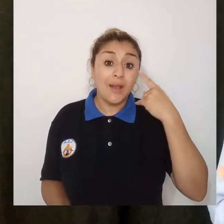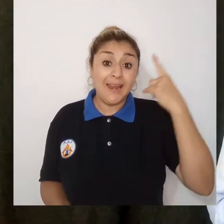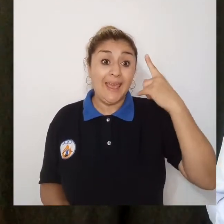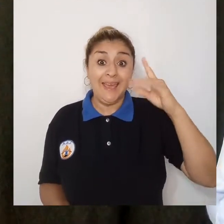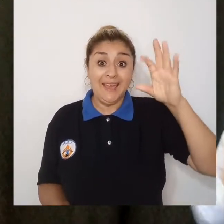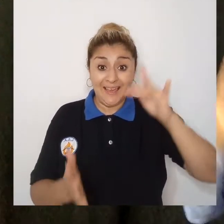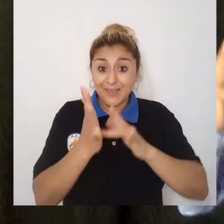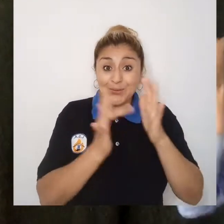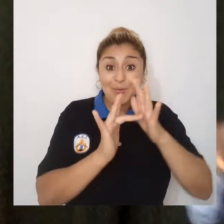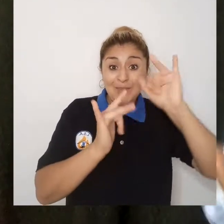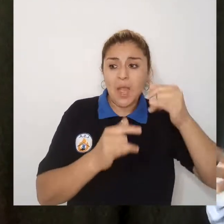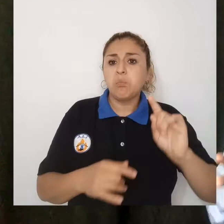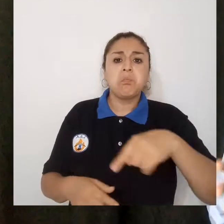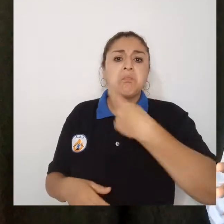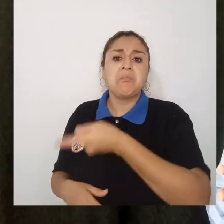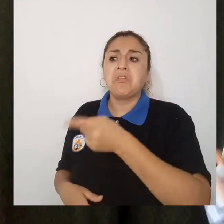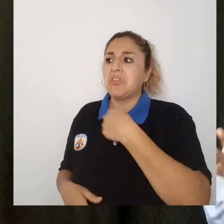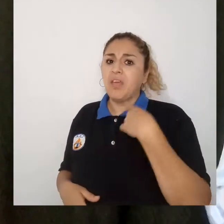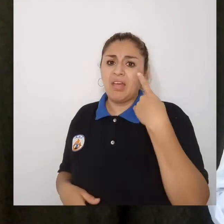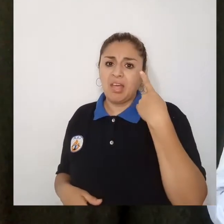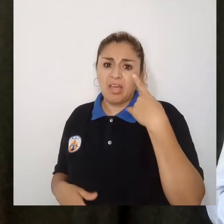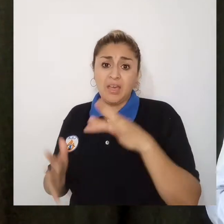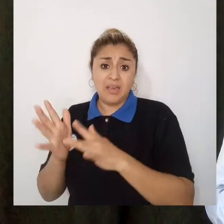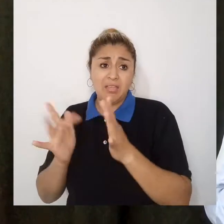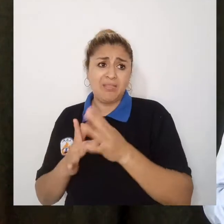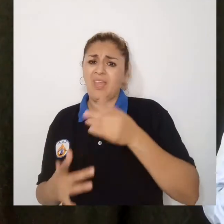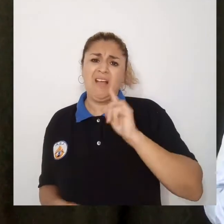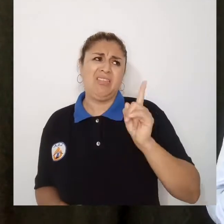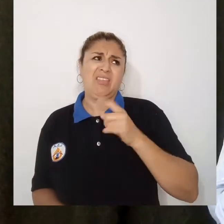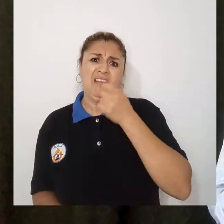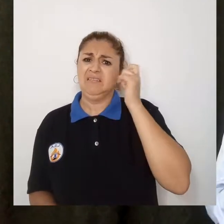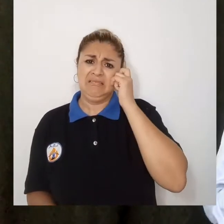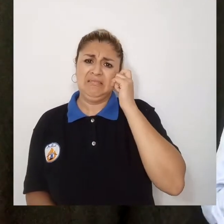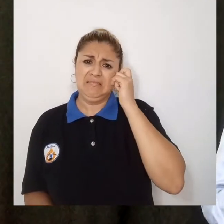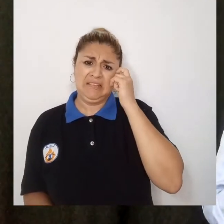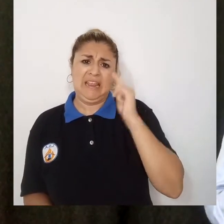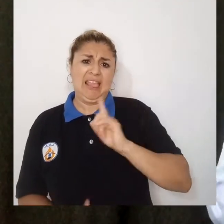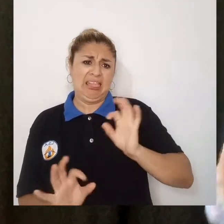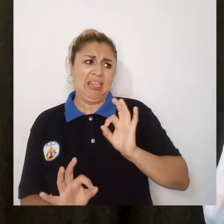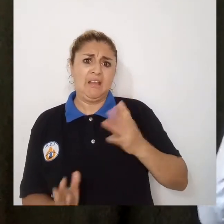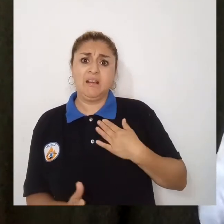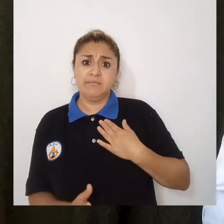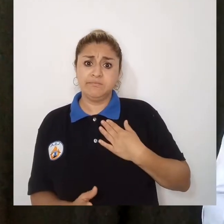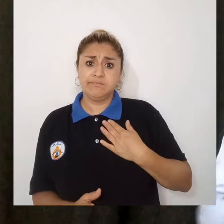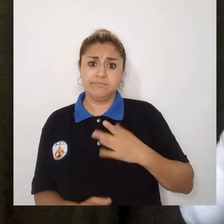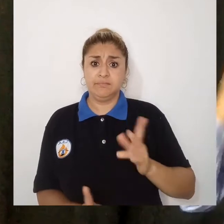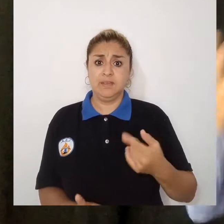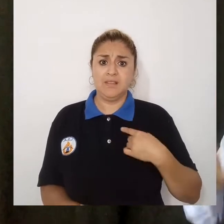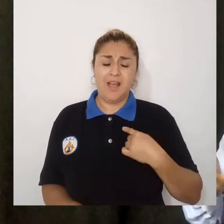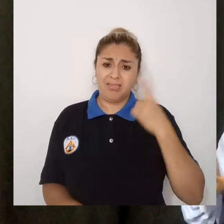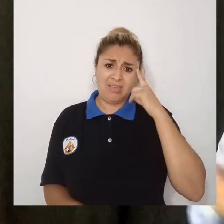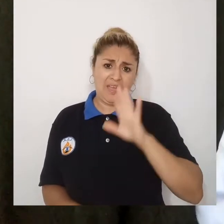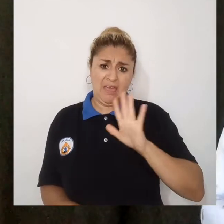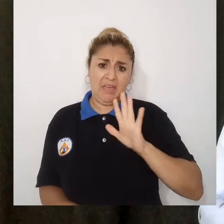que no entiende la necesidad de compartir pero los que creen todos los que habían creído los que